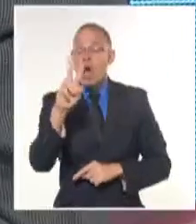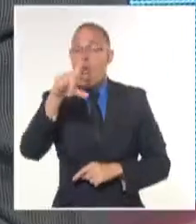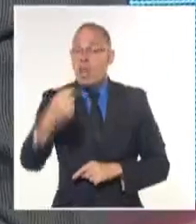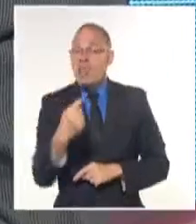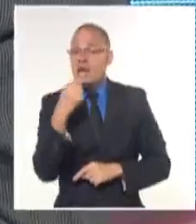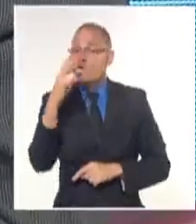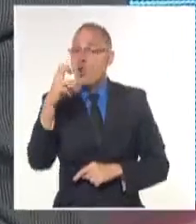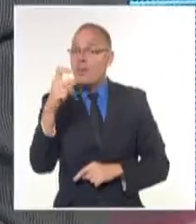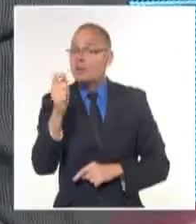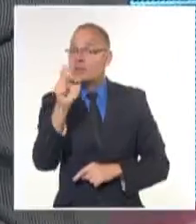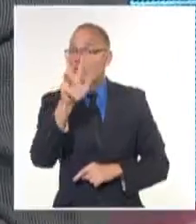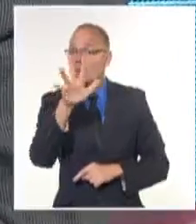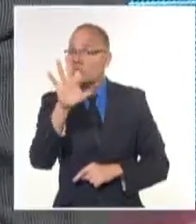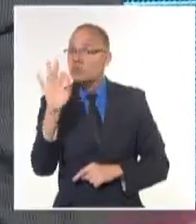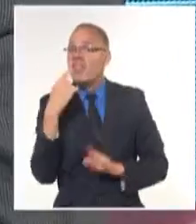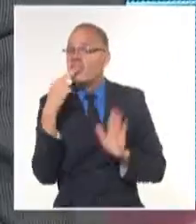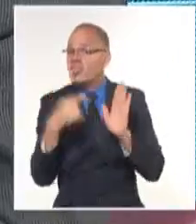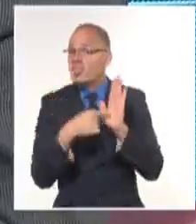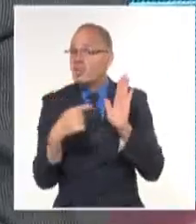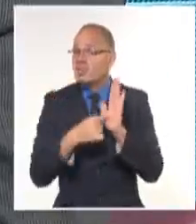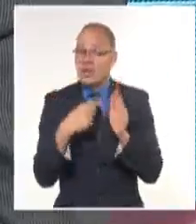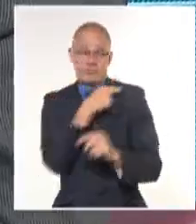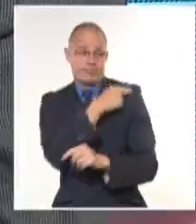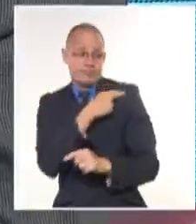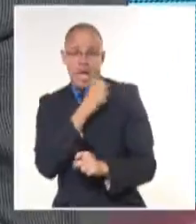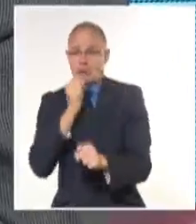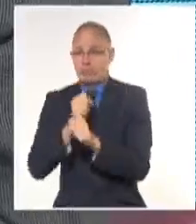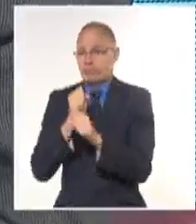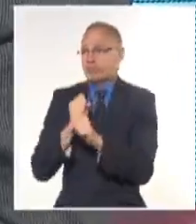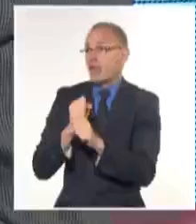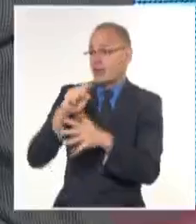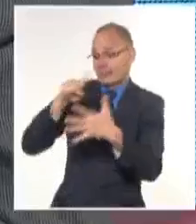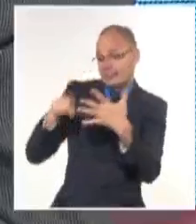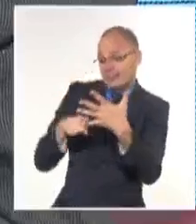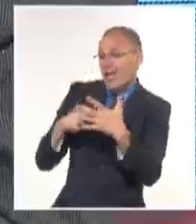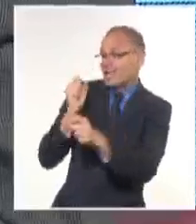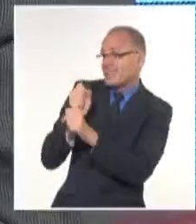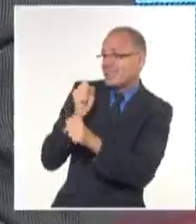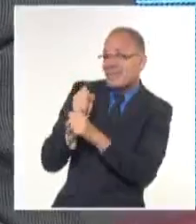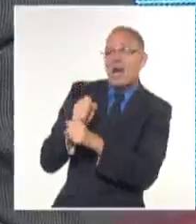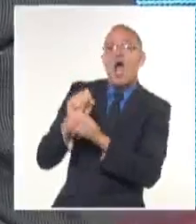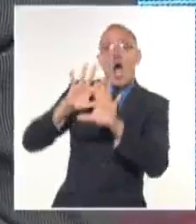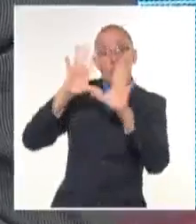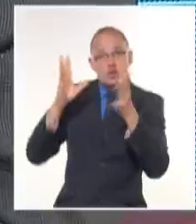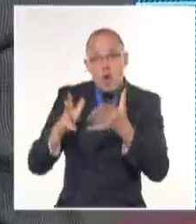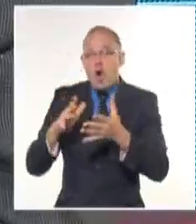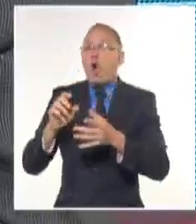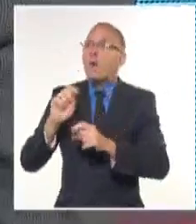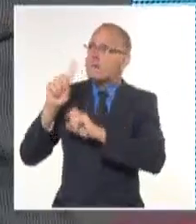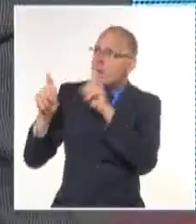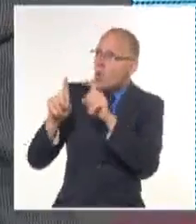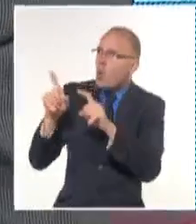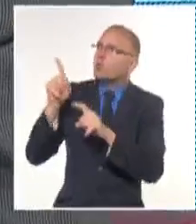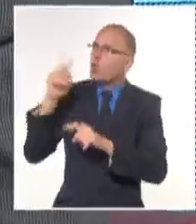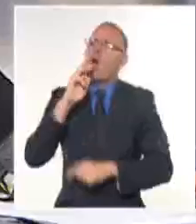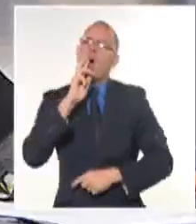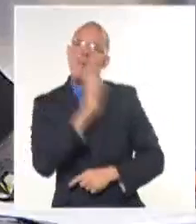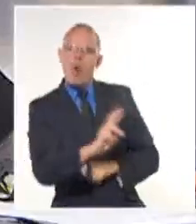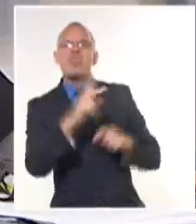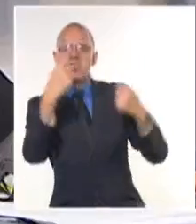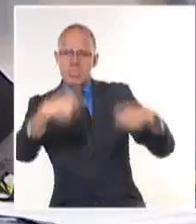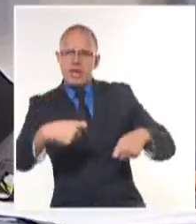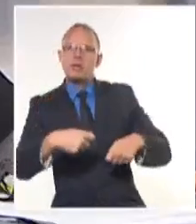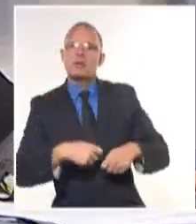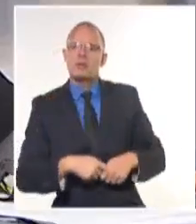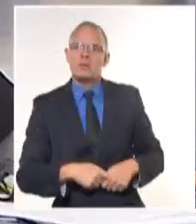dentro de las obligaciones de la administración, tanto en la ley como en su reglamento, rendir cuentas, establecer procedimientos para esa rendición de cuentas. Coronel,